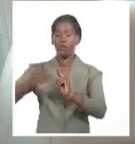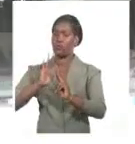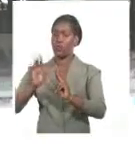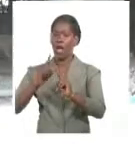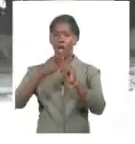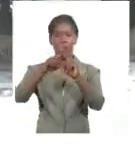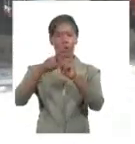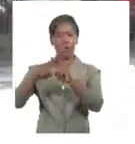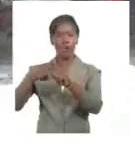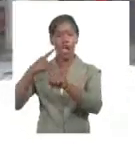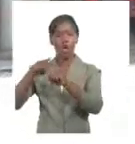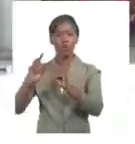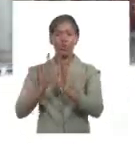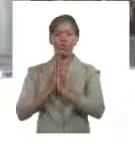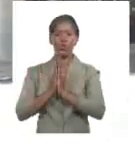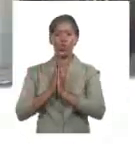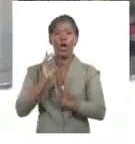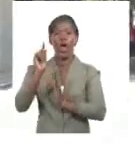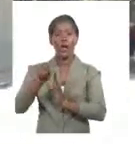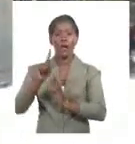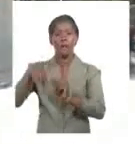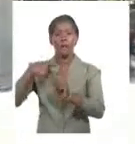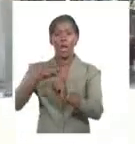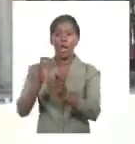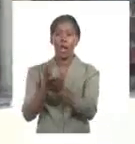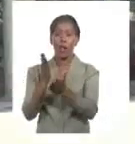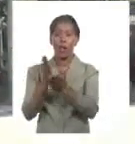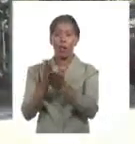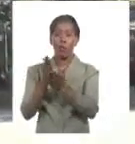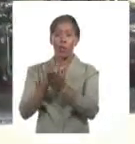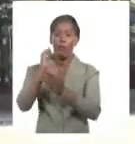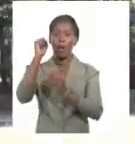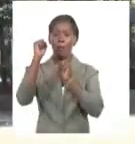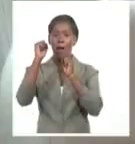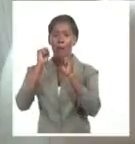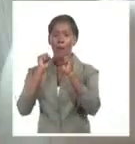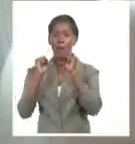bautista y la escuela concepción arenal la escuela